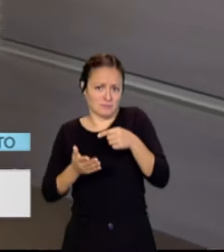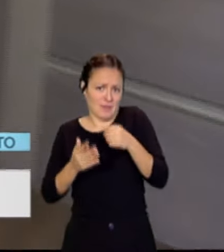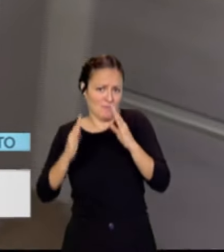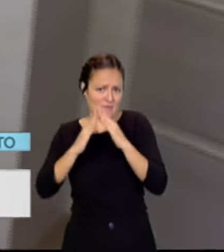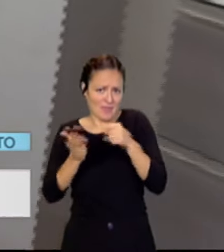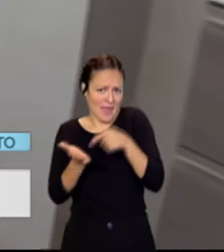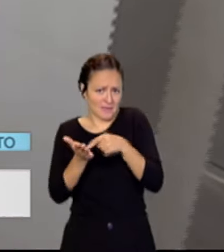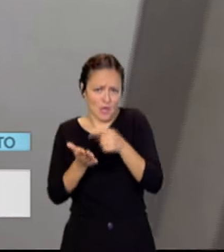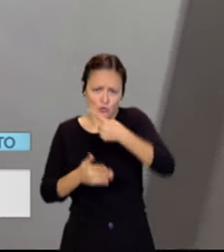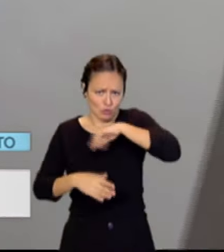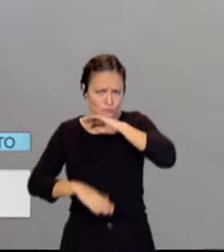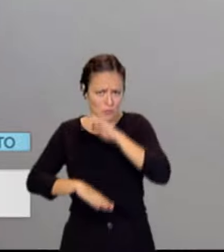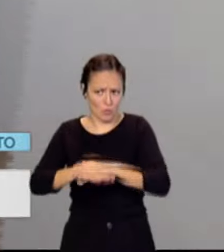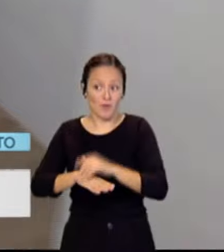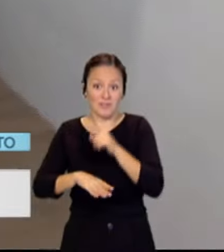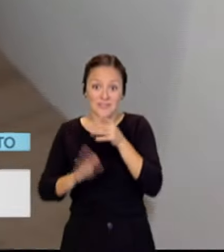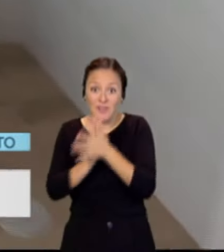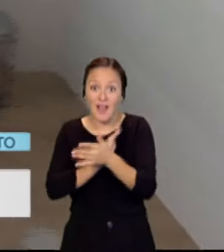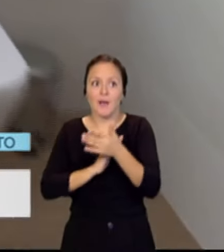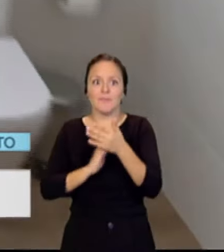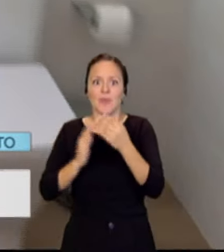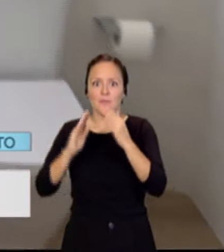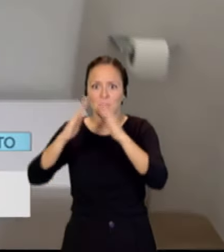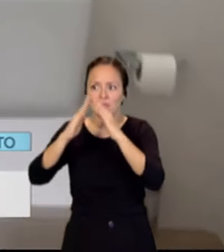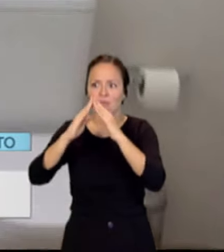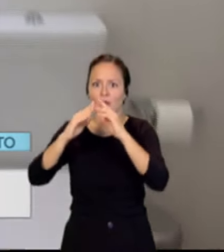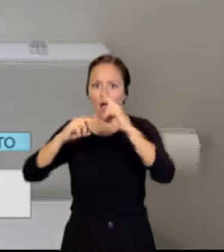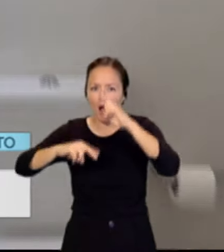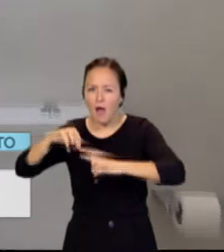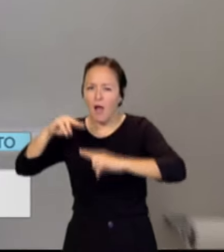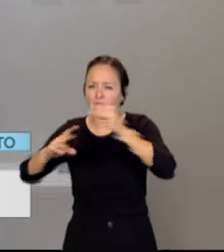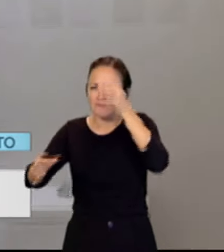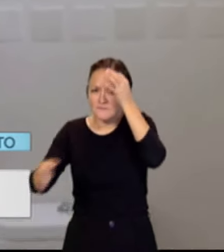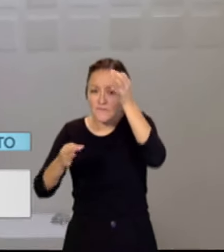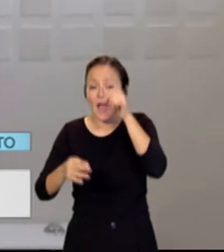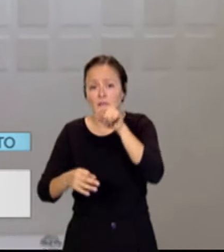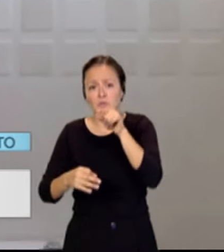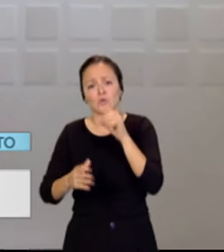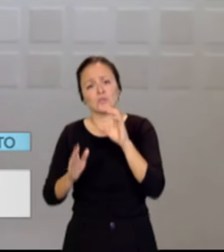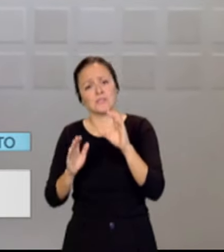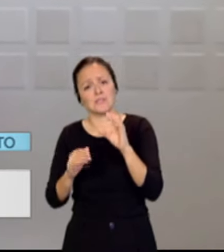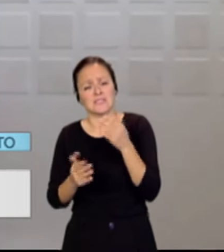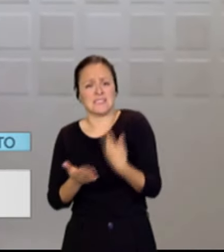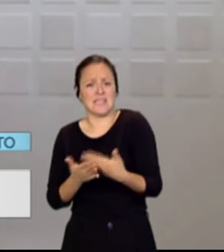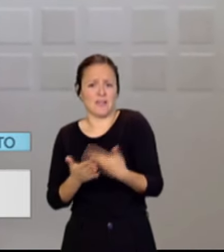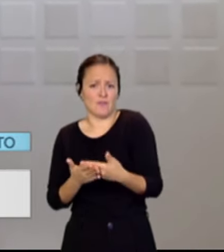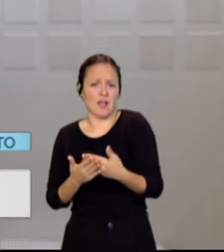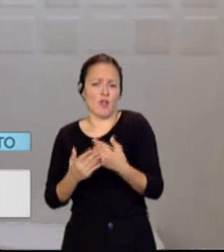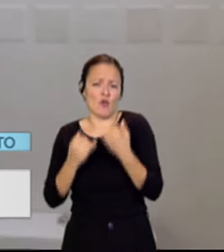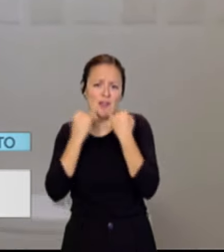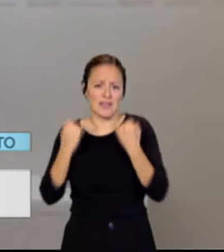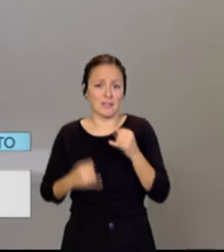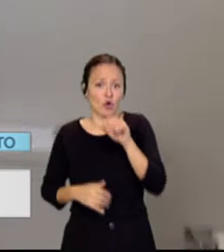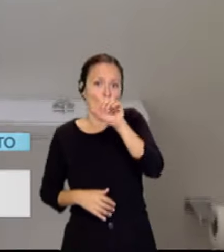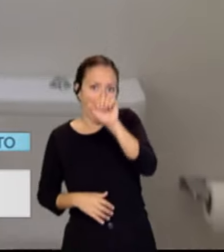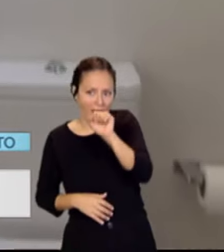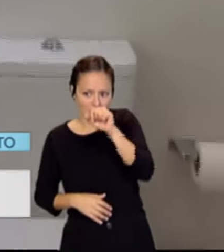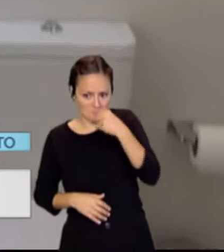en estas viviendas tan cuidada su ejecución es una certificación energética a como tiene esta vivienda y los